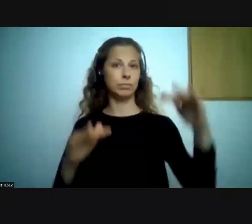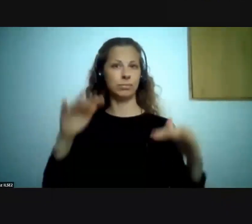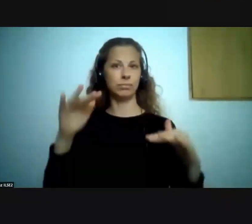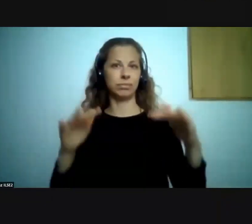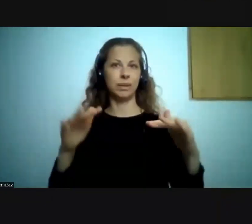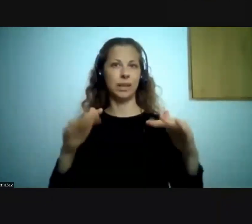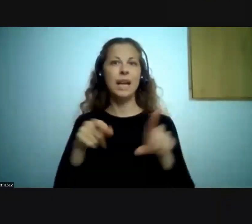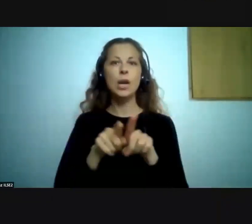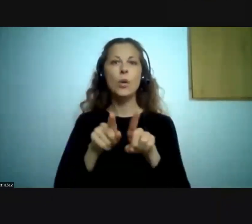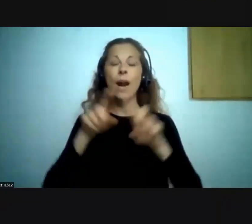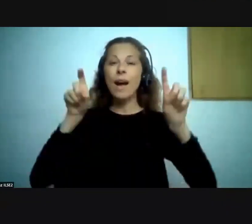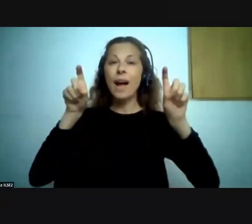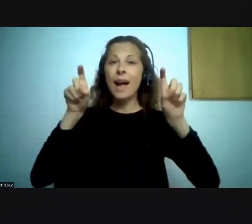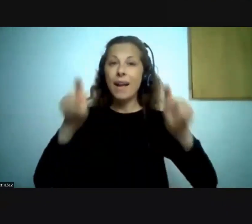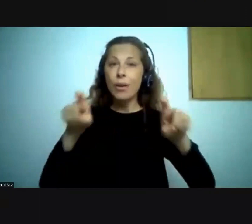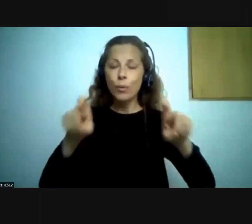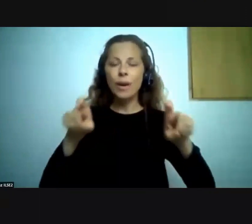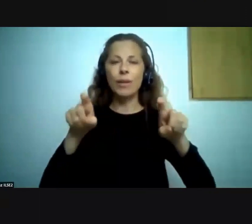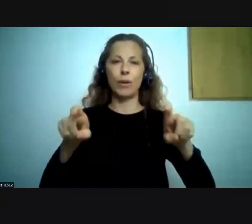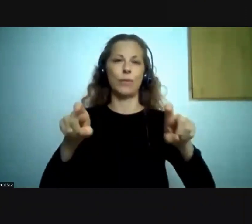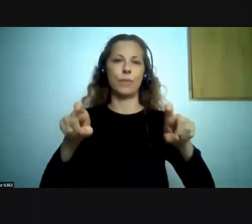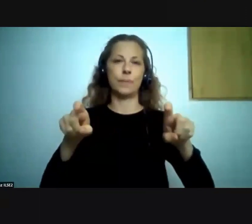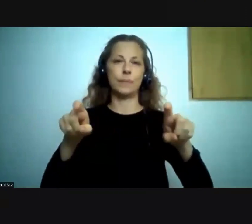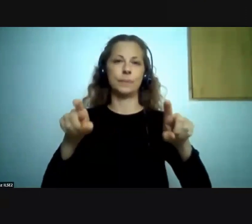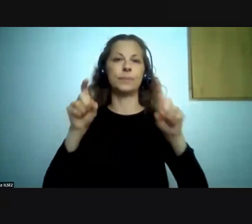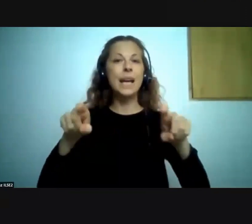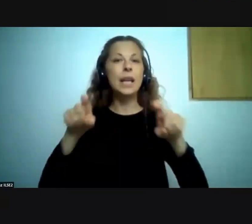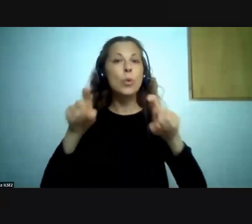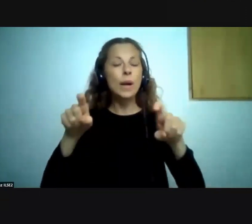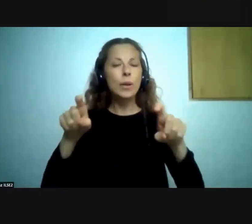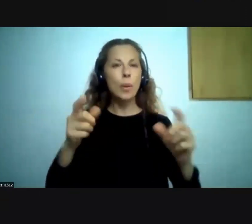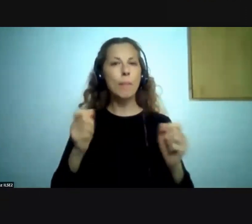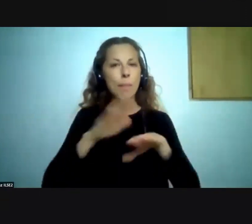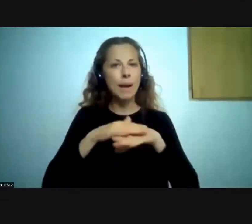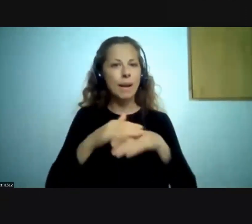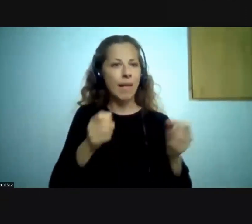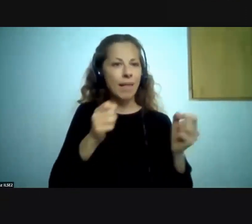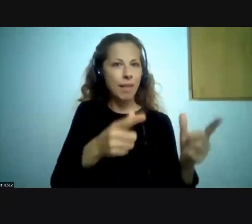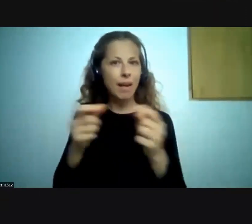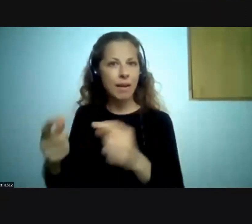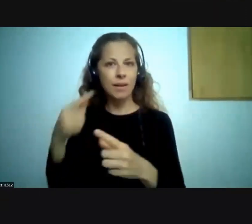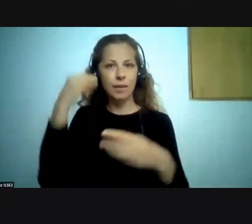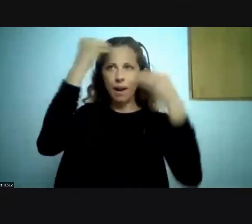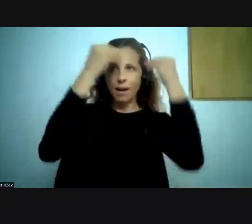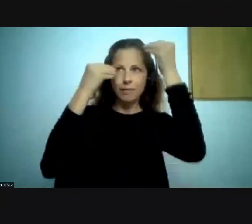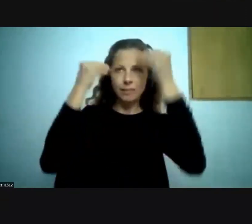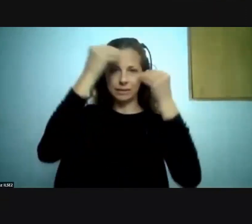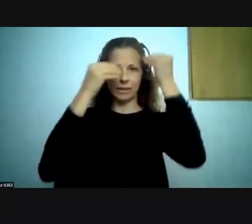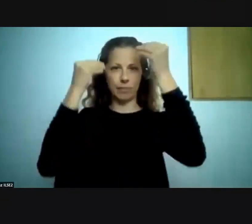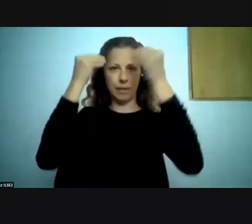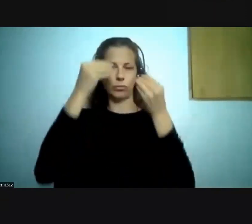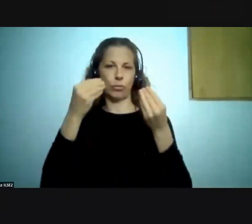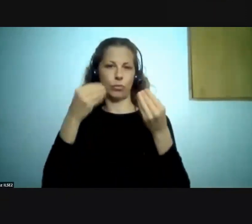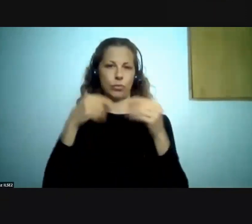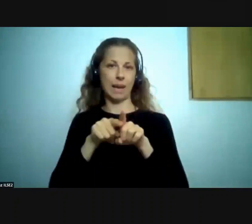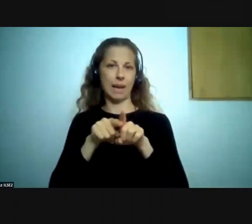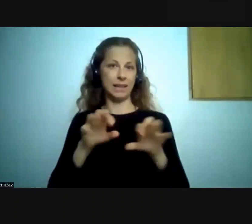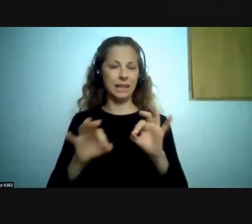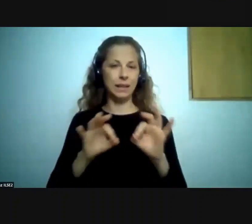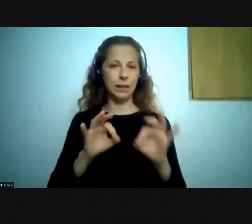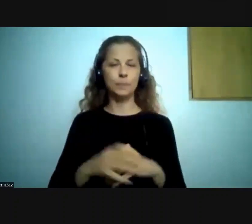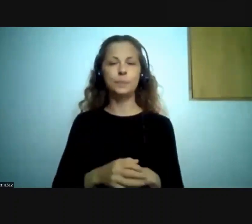educación, digamos, como una fuente de cuestionamiento de la realidad social. Yo lo dije en el Parlamento cuando tuve la